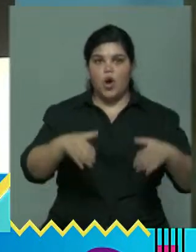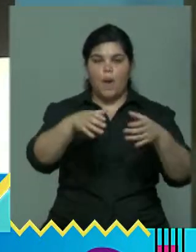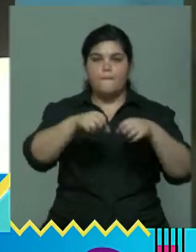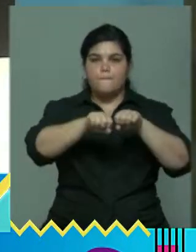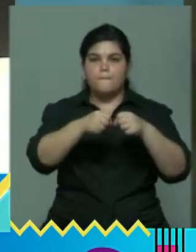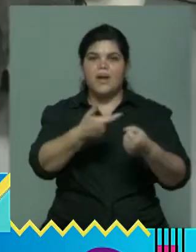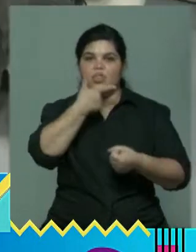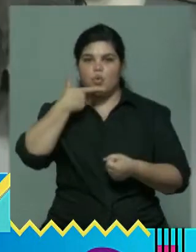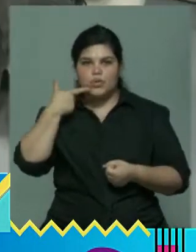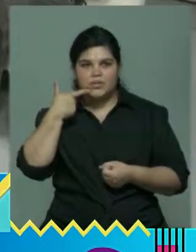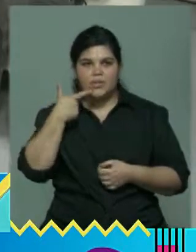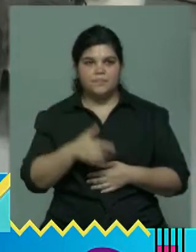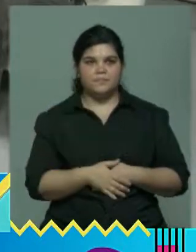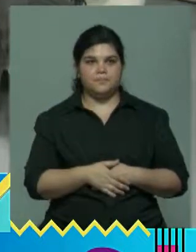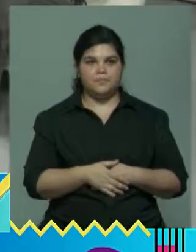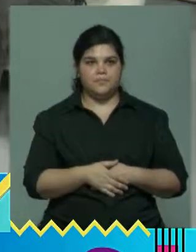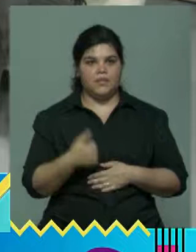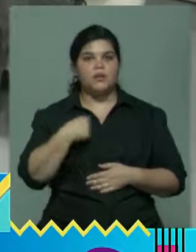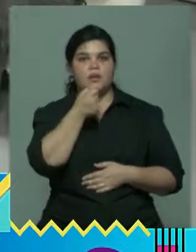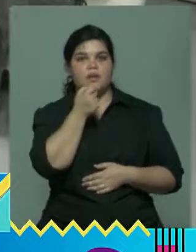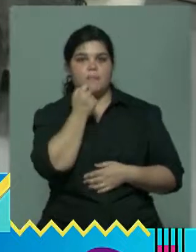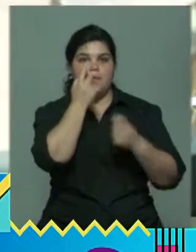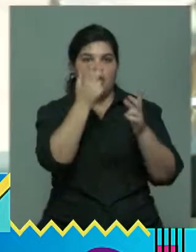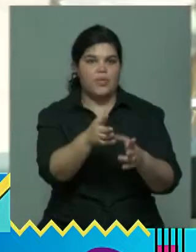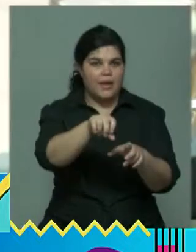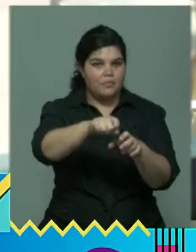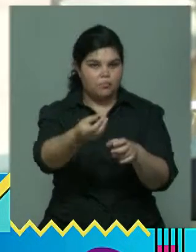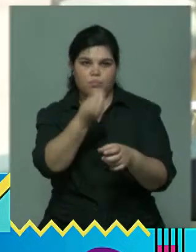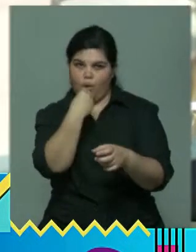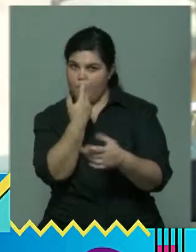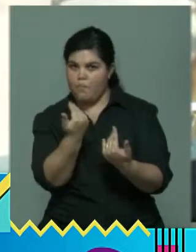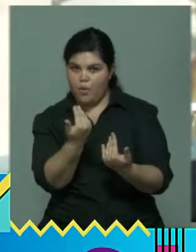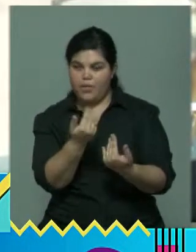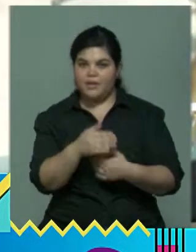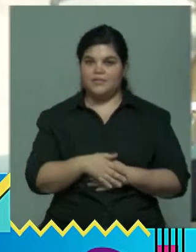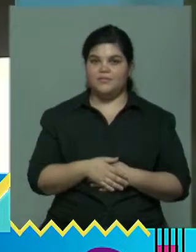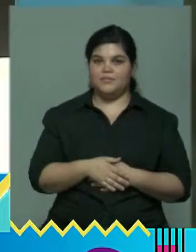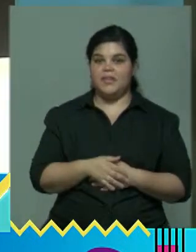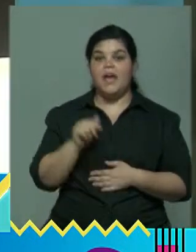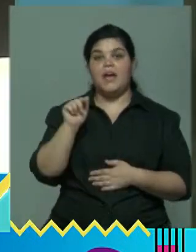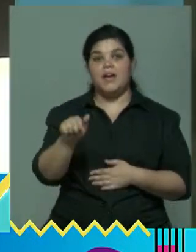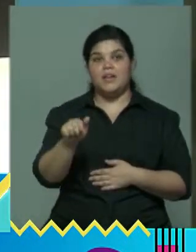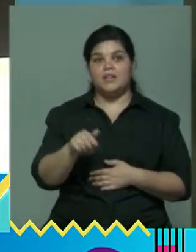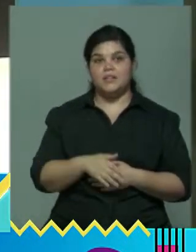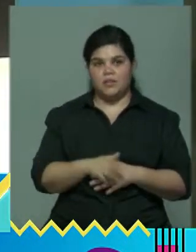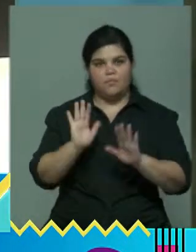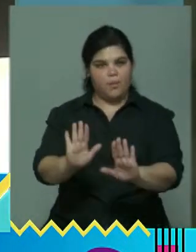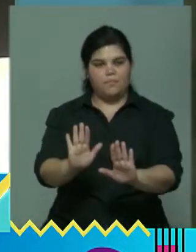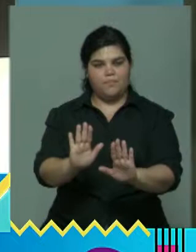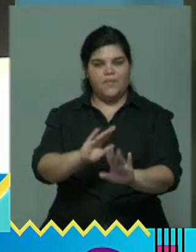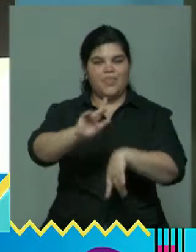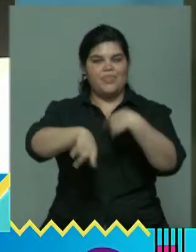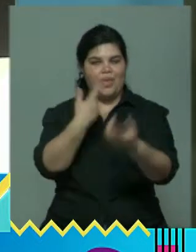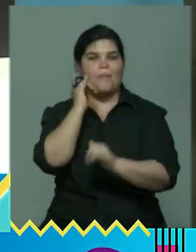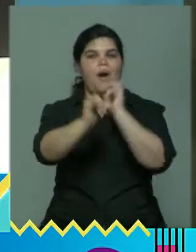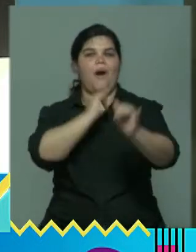pueden domar. Te iba a preguntar si ahora en el corte podemos llegar a pellizcar algo, aunque sea... Lo que quieran. Sí, lo vamos a dejar ahí. Ya enseguida